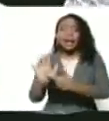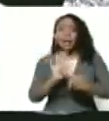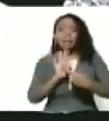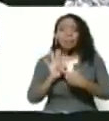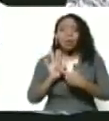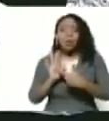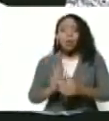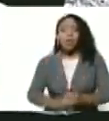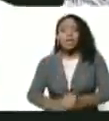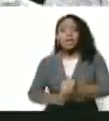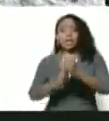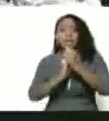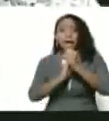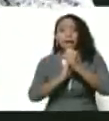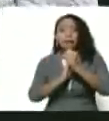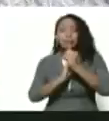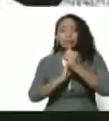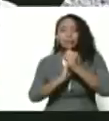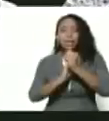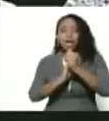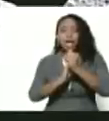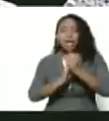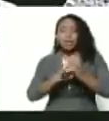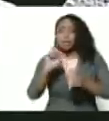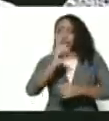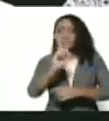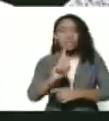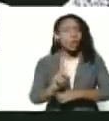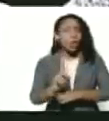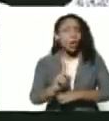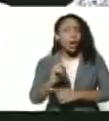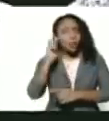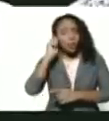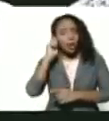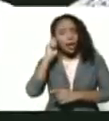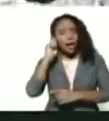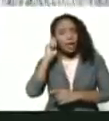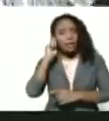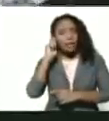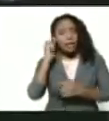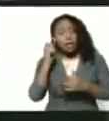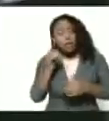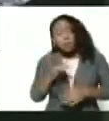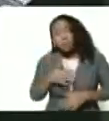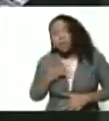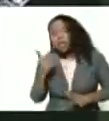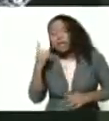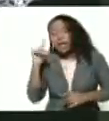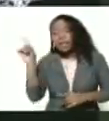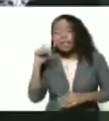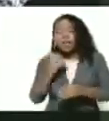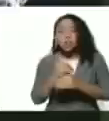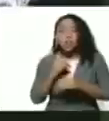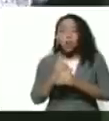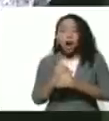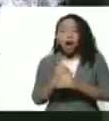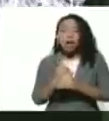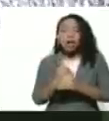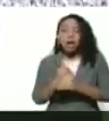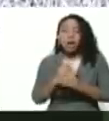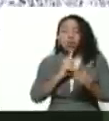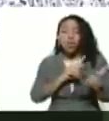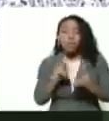y guía. Si no fuese por las mujeres, presidente, probablemente se habrían salido con la suya los